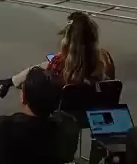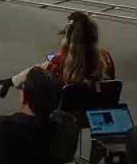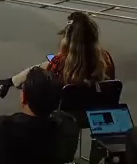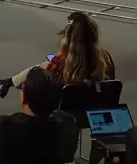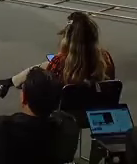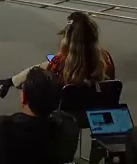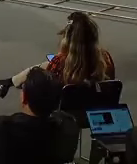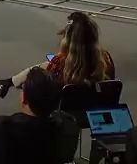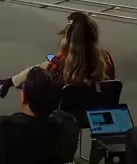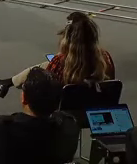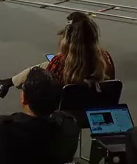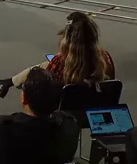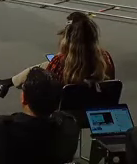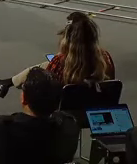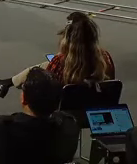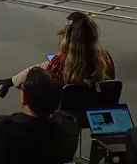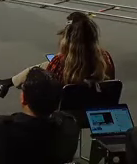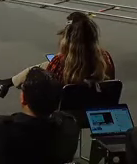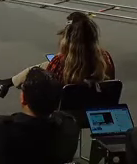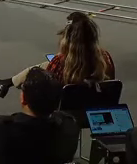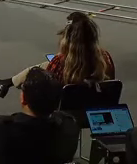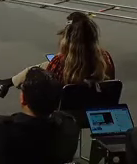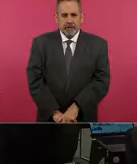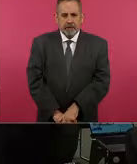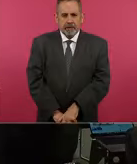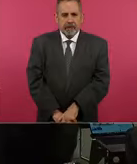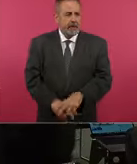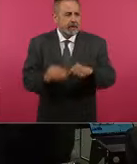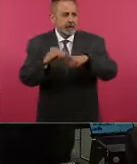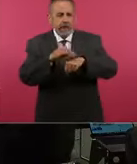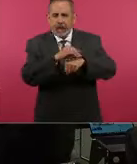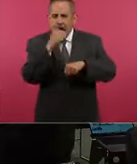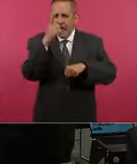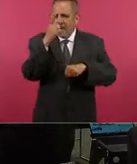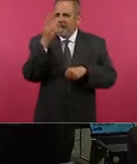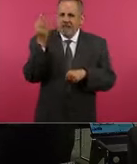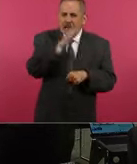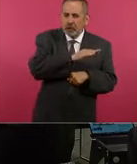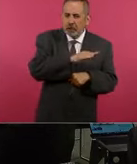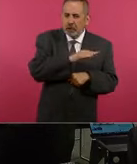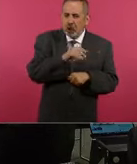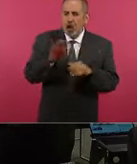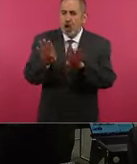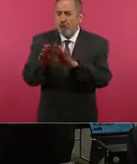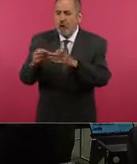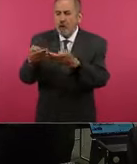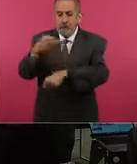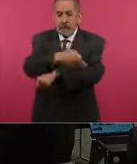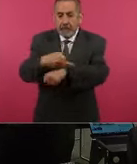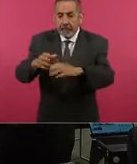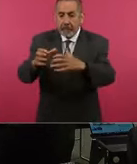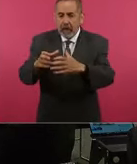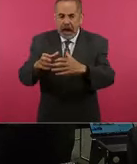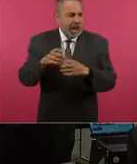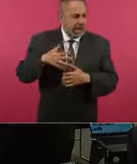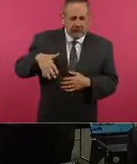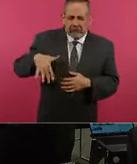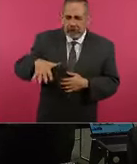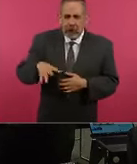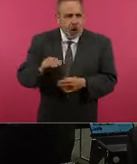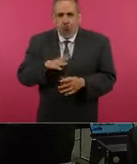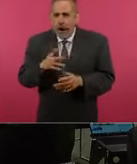Todo fue falso. Hasta el perfil de la familia que difundieron. No hubo denuncia alguna, no se dio aviso